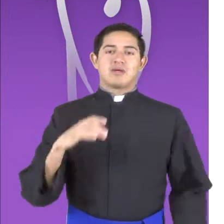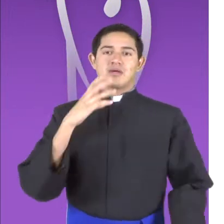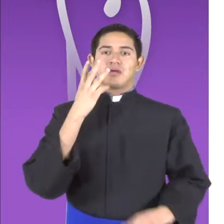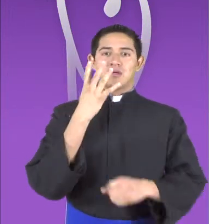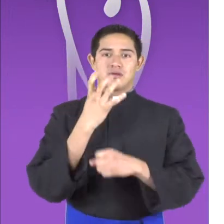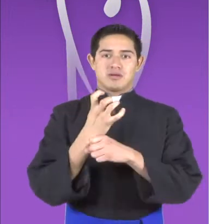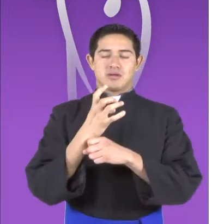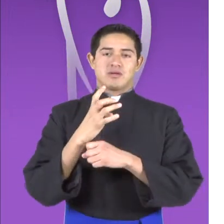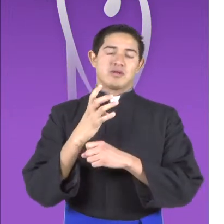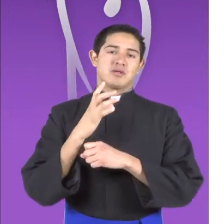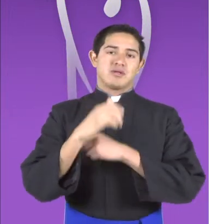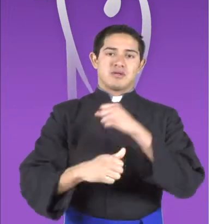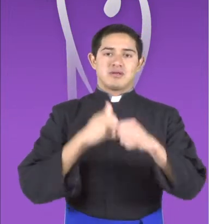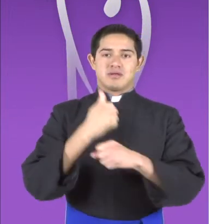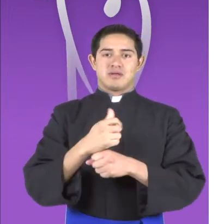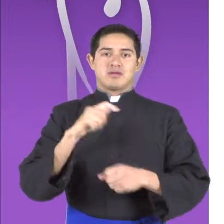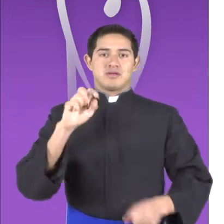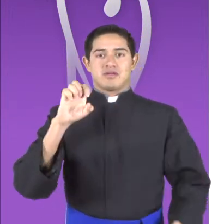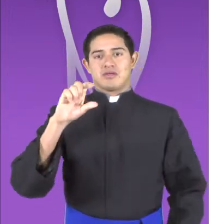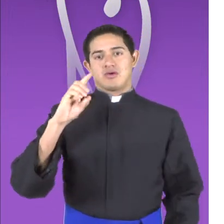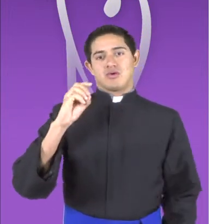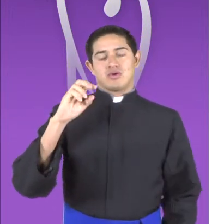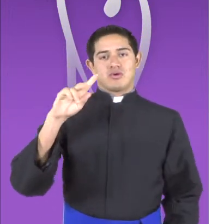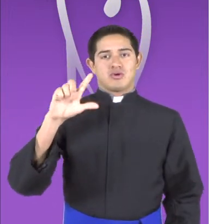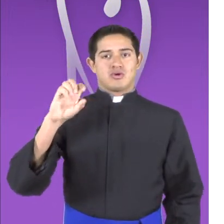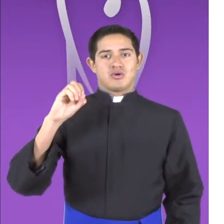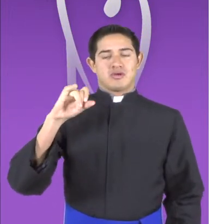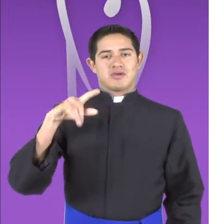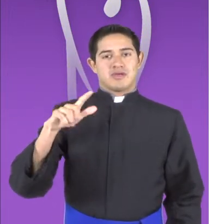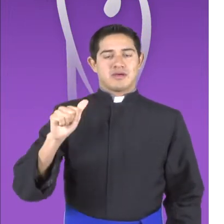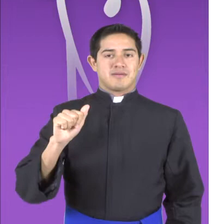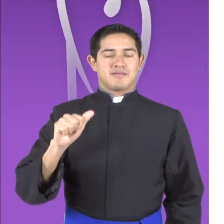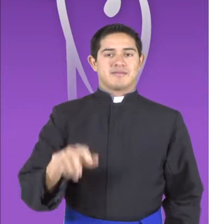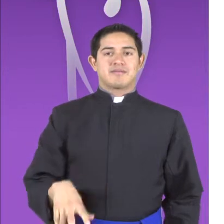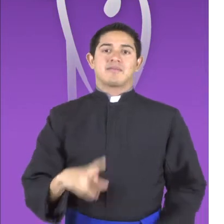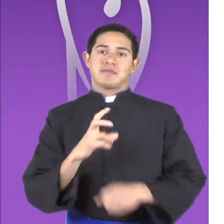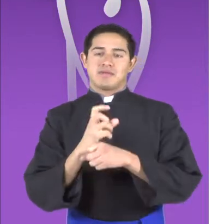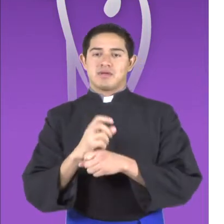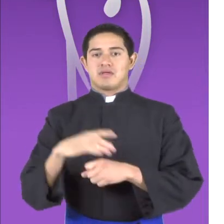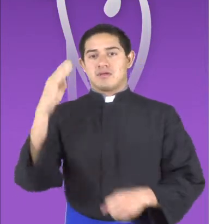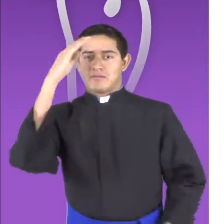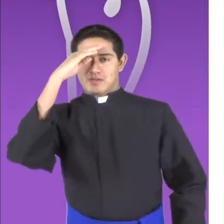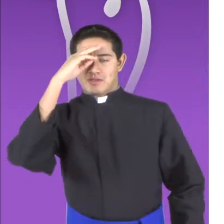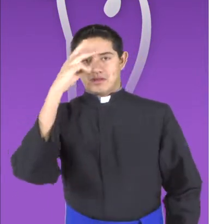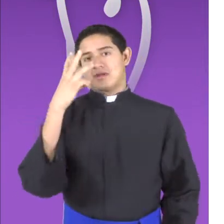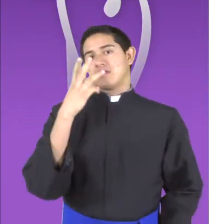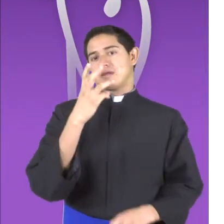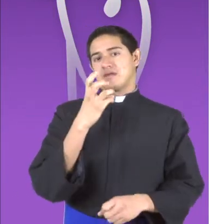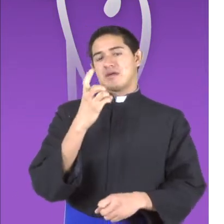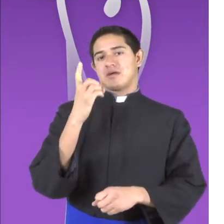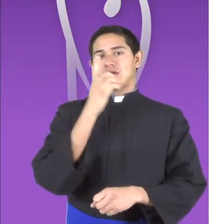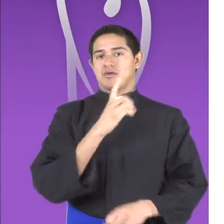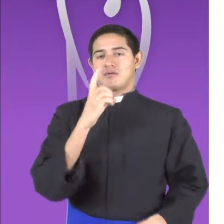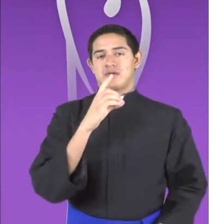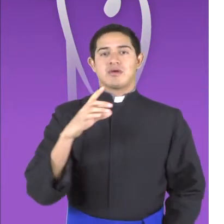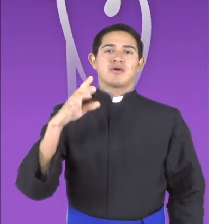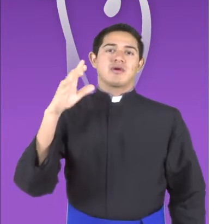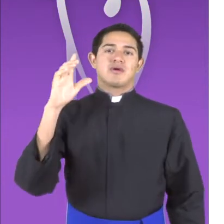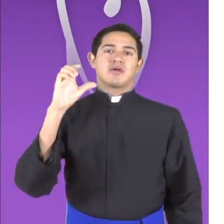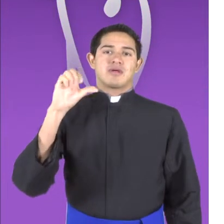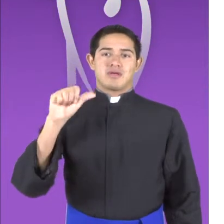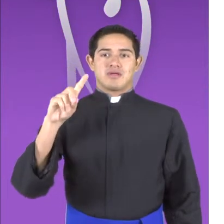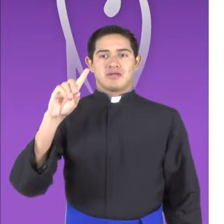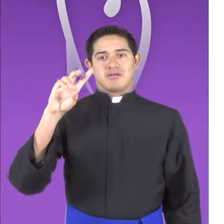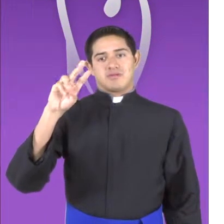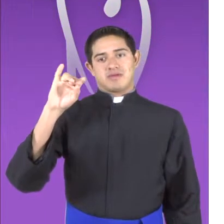de Monterrey en el cuarto año de Teología. Y te invito a reflexionar en el tercer domingo